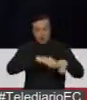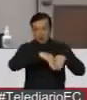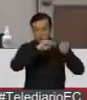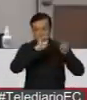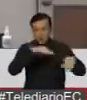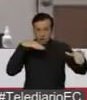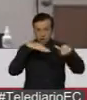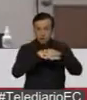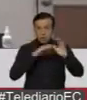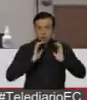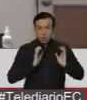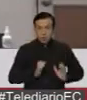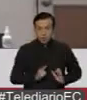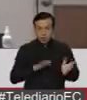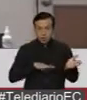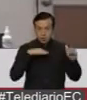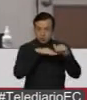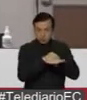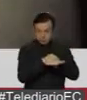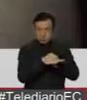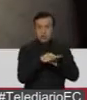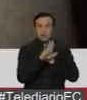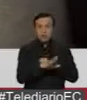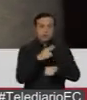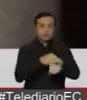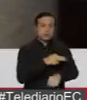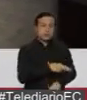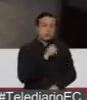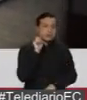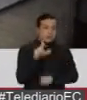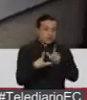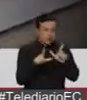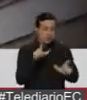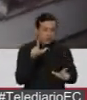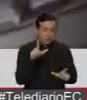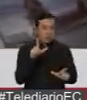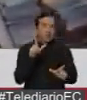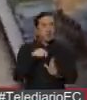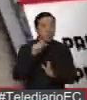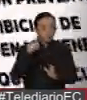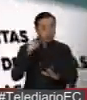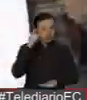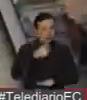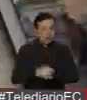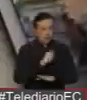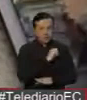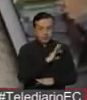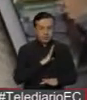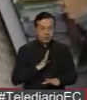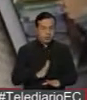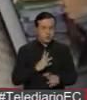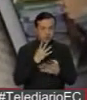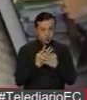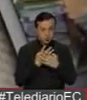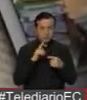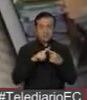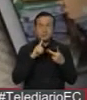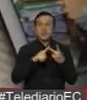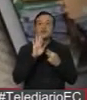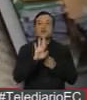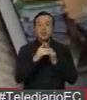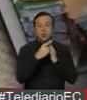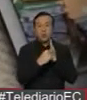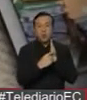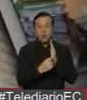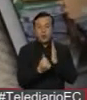Los Ceibos en Guayaquil. En consecuencia, se le dictó prisión preventiva, prohibición de enajenar bienes, el bloqueo de sus cuentas y que